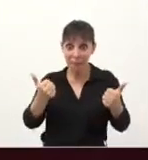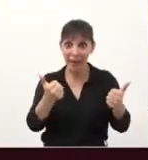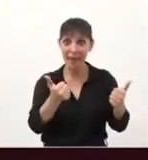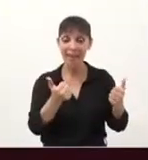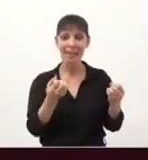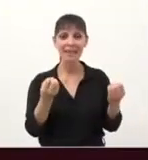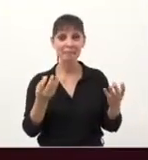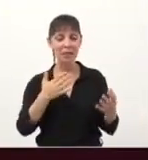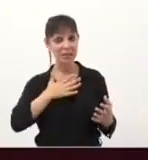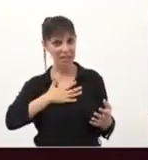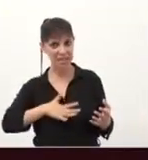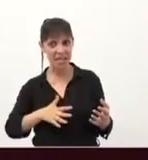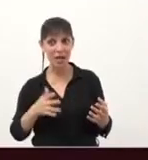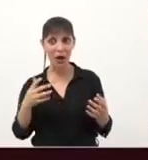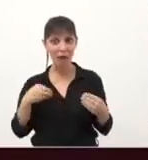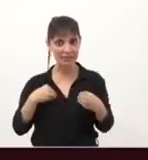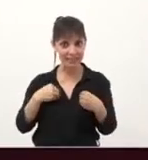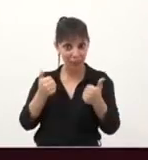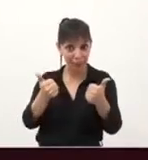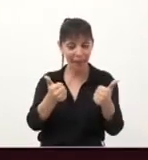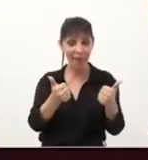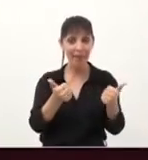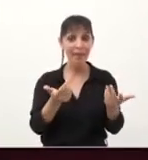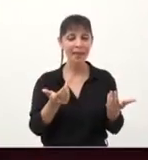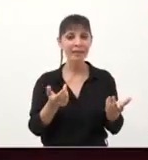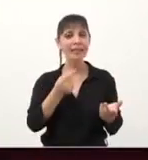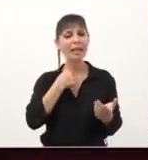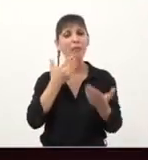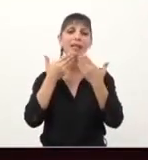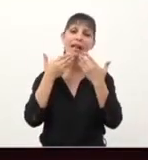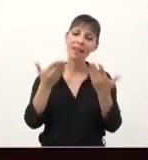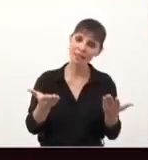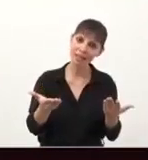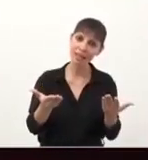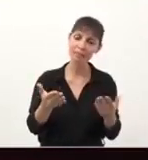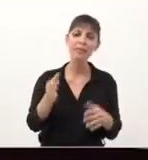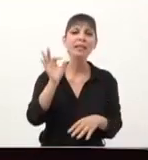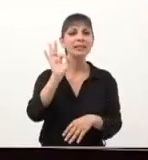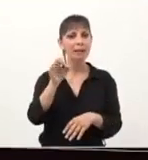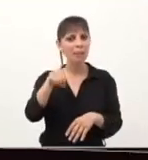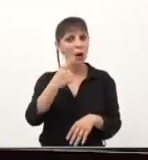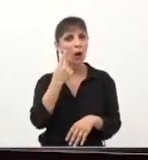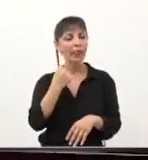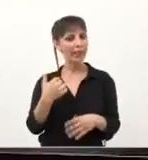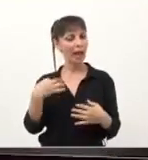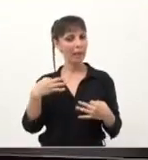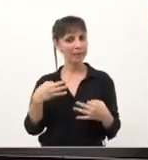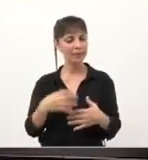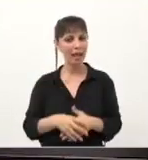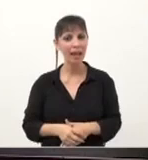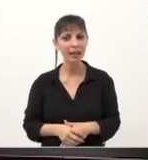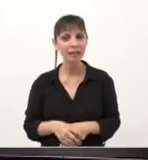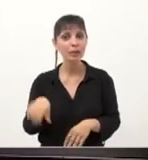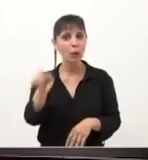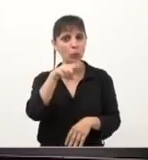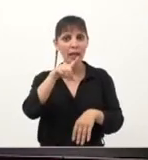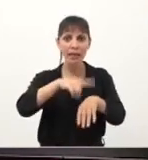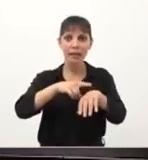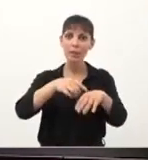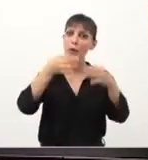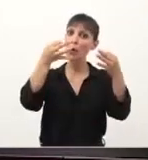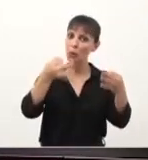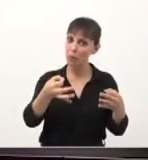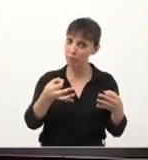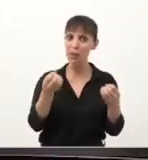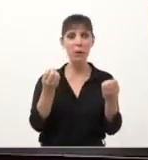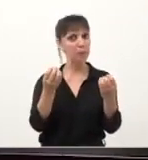Relajados, tranquilos, la pasan bien. Les queremos agradecer, sabemos que es un día especial para ustedes. ¿Cómo están cumpliendo los tiempos,